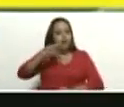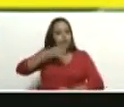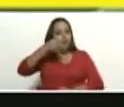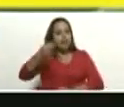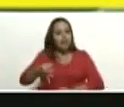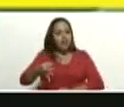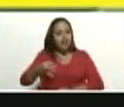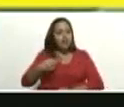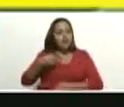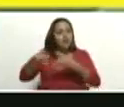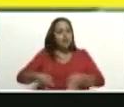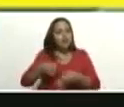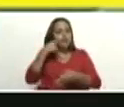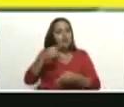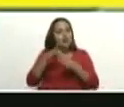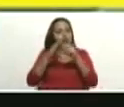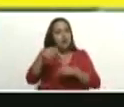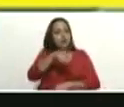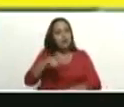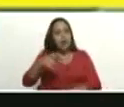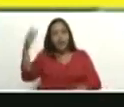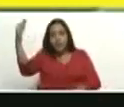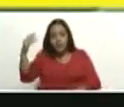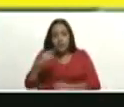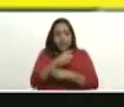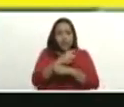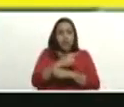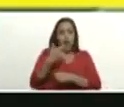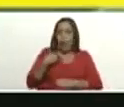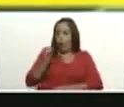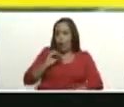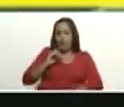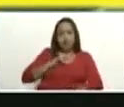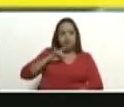Eso yo se lo digo a todo el que viene del exterior o cuando viajo al exterior.